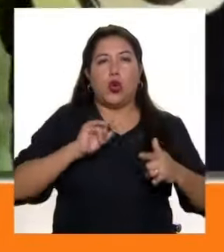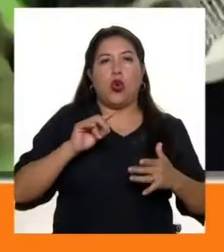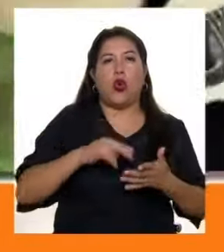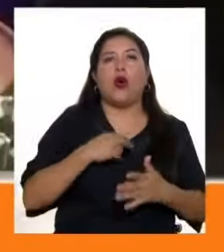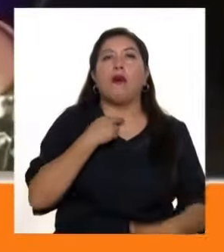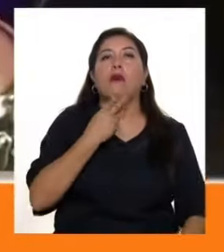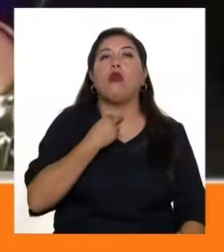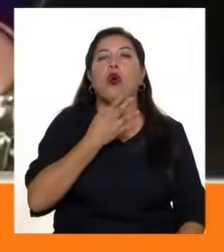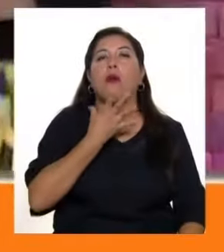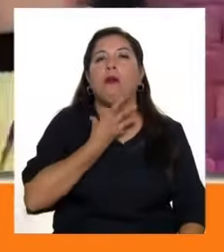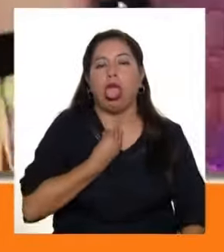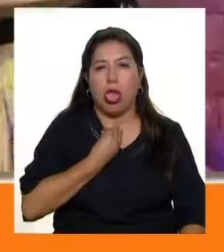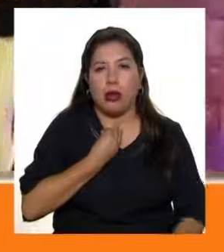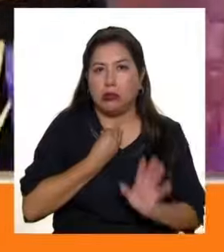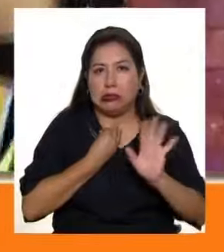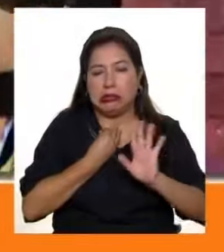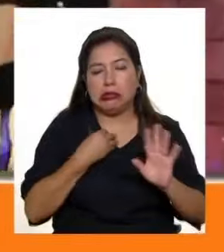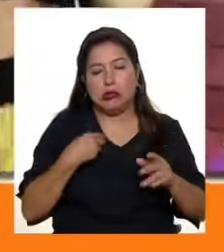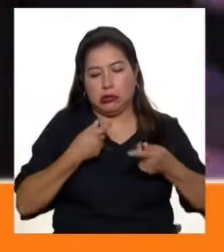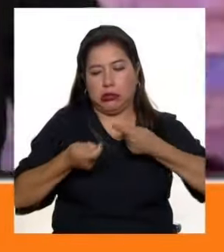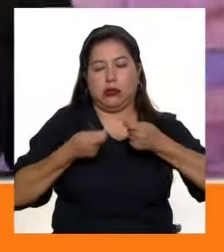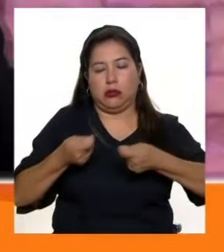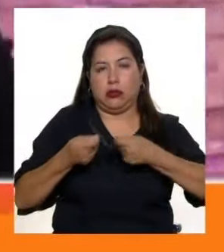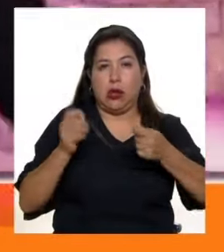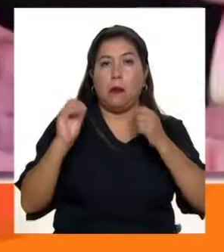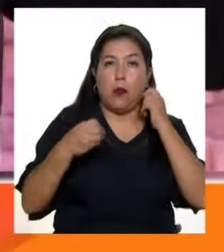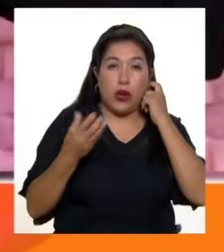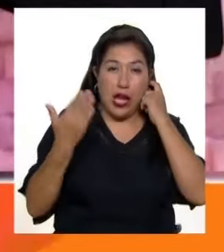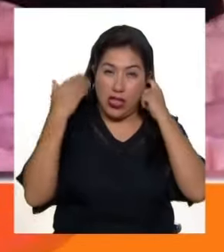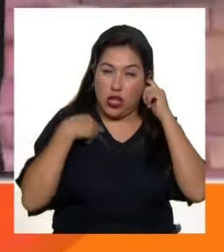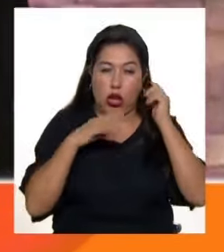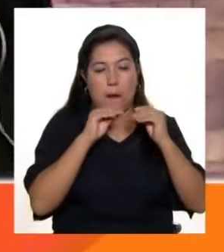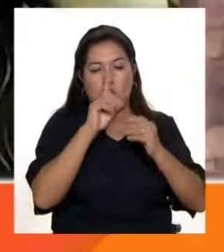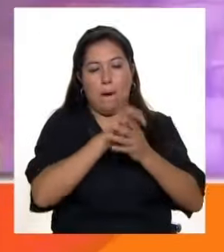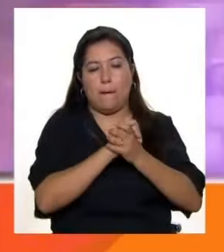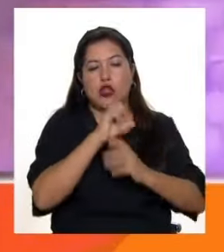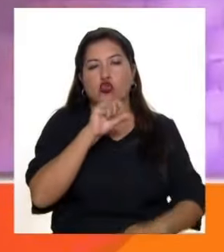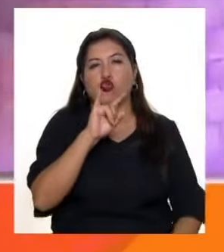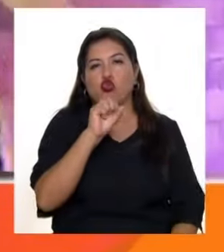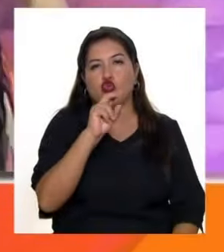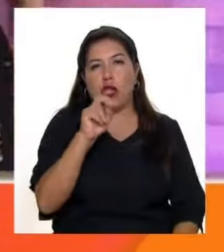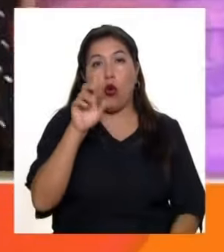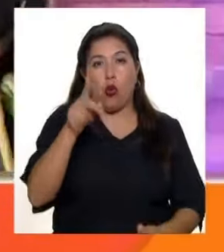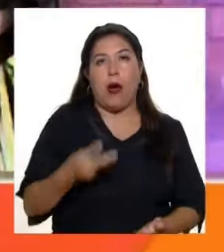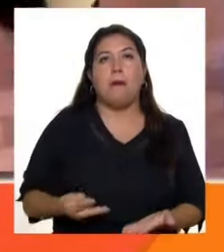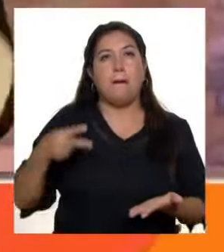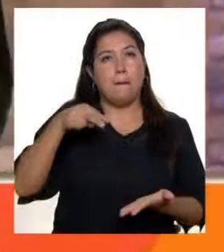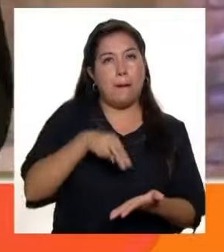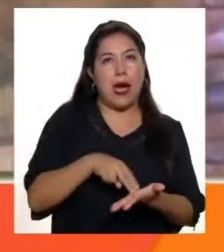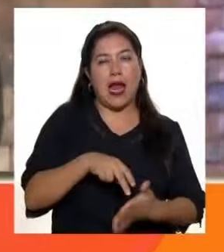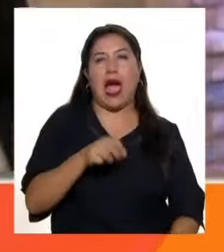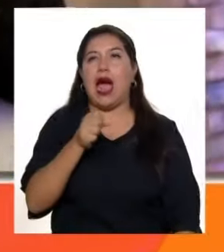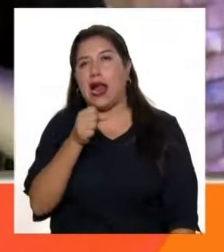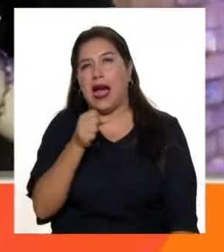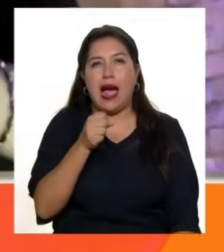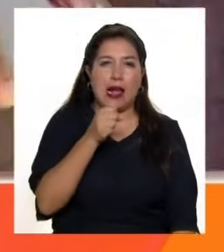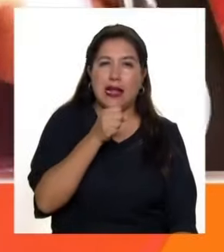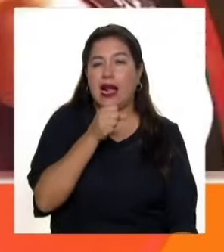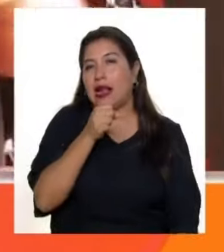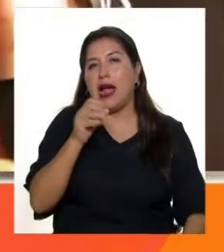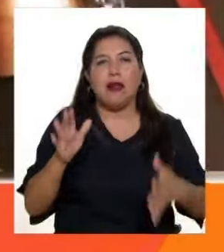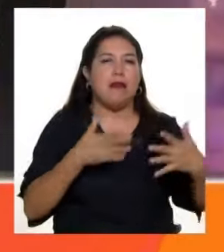la voz. Porque también lo hablábamos en algún momento con Susan, una cosa es pararte y cantar y